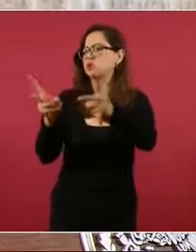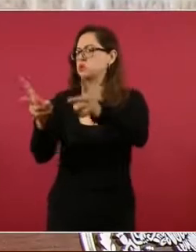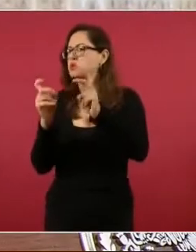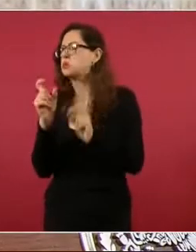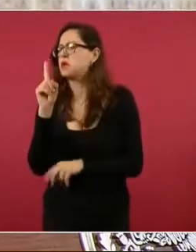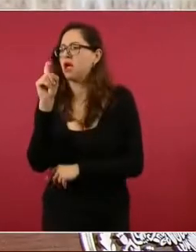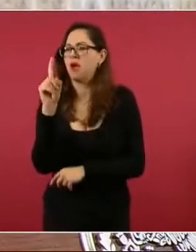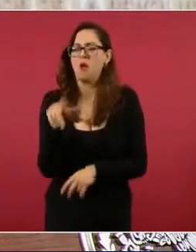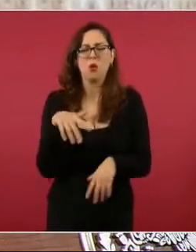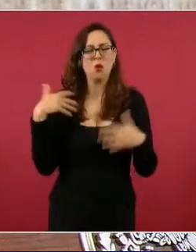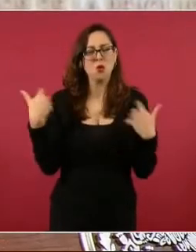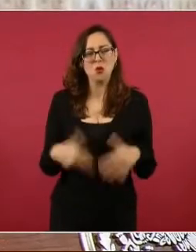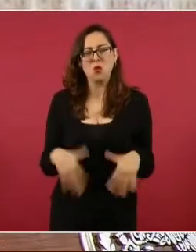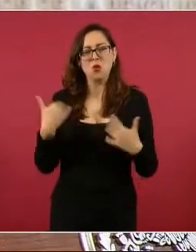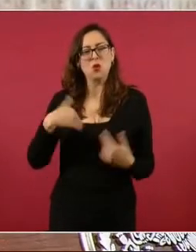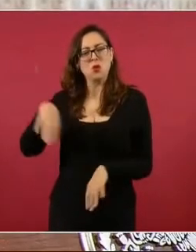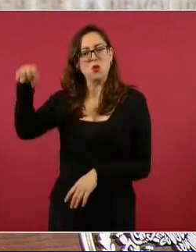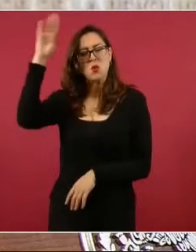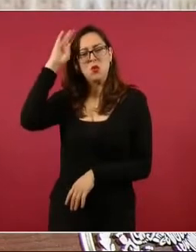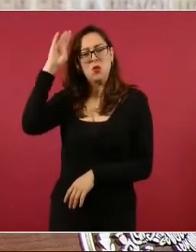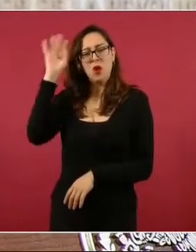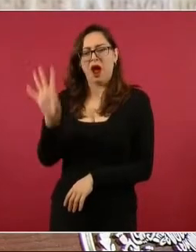historia.